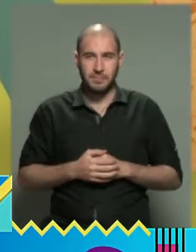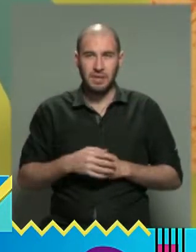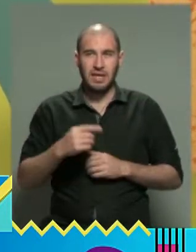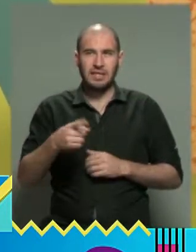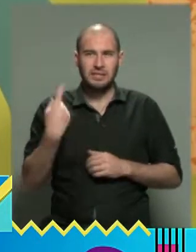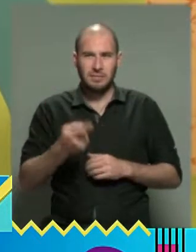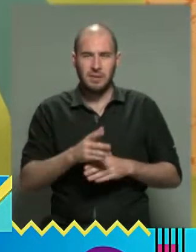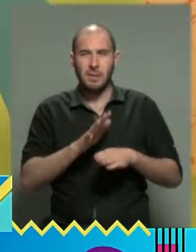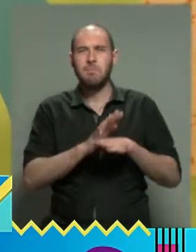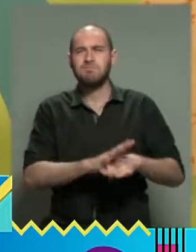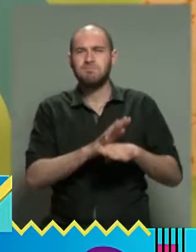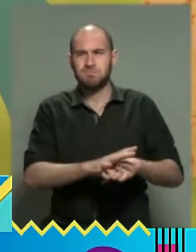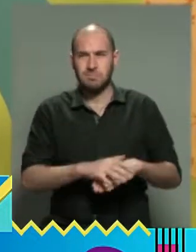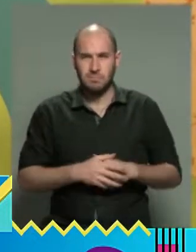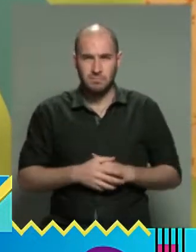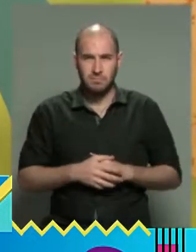hubo opresión,